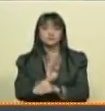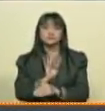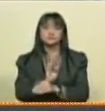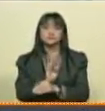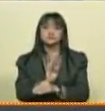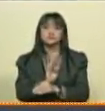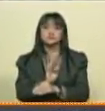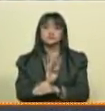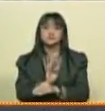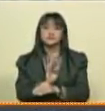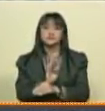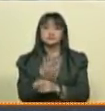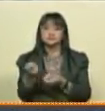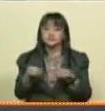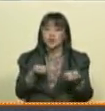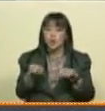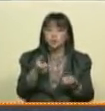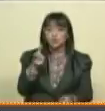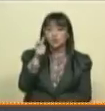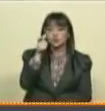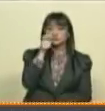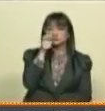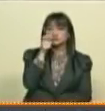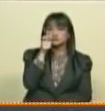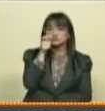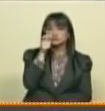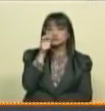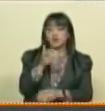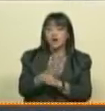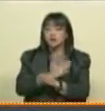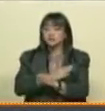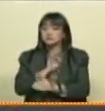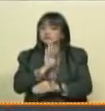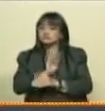Tomar todas las medidas preventivas, de precaución,